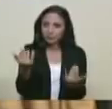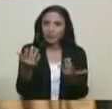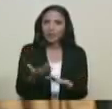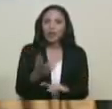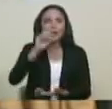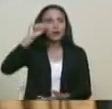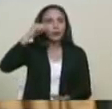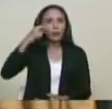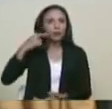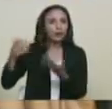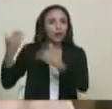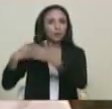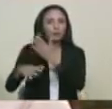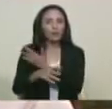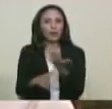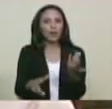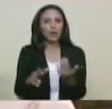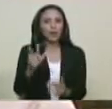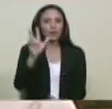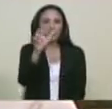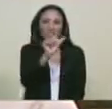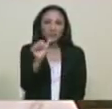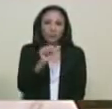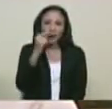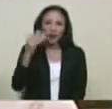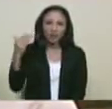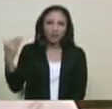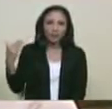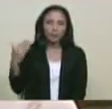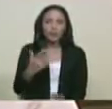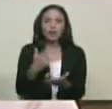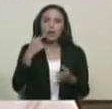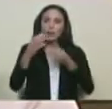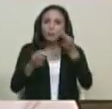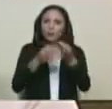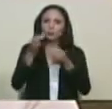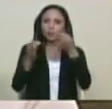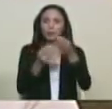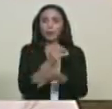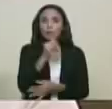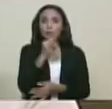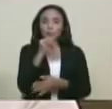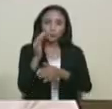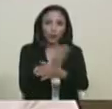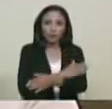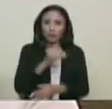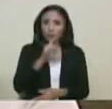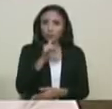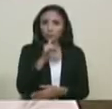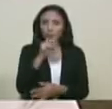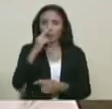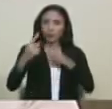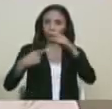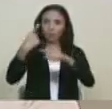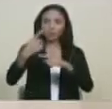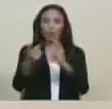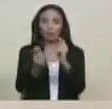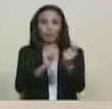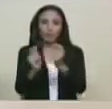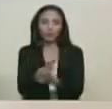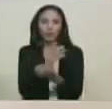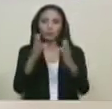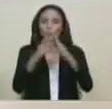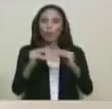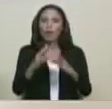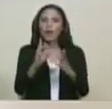¿Recuerdas hace 3-4 semanas cómo hice los primeros preanuncios? Y luego al otro día en el debate de las redes